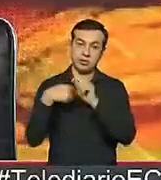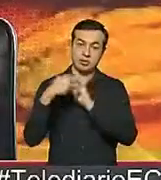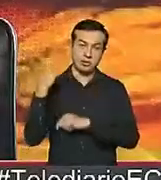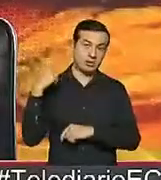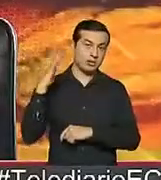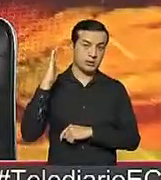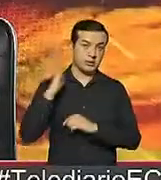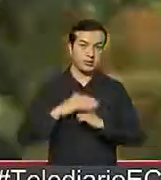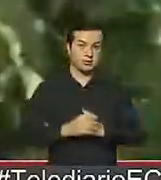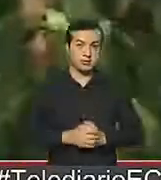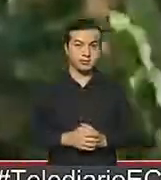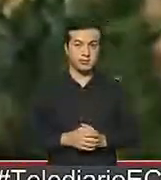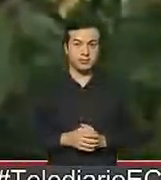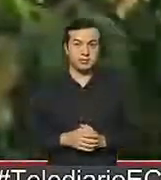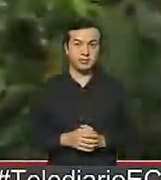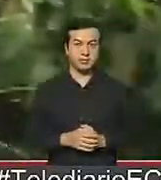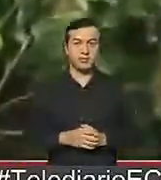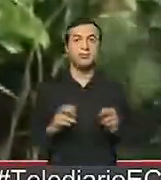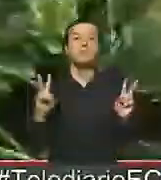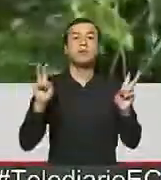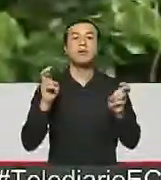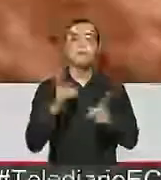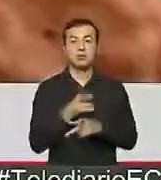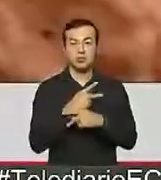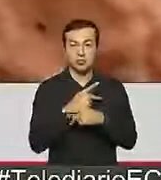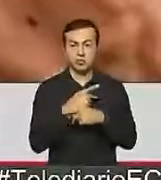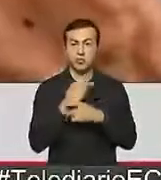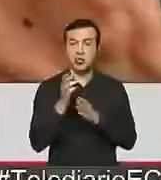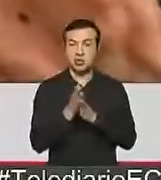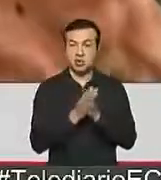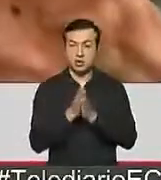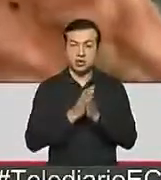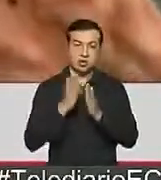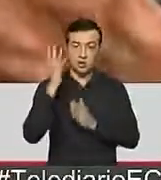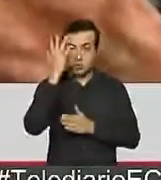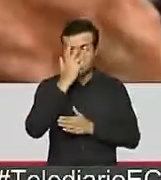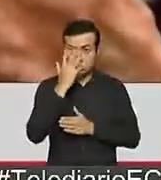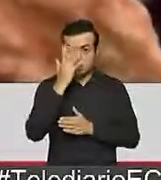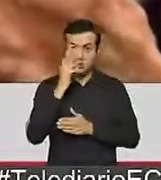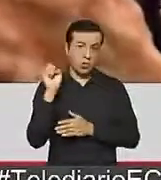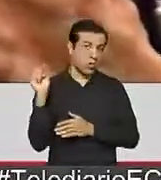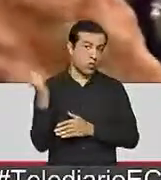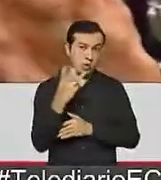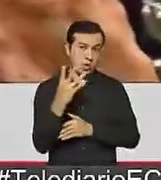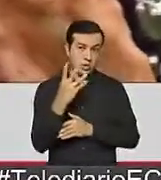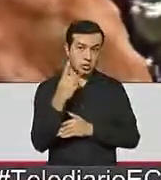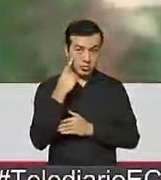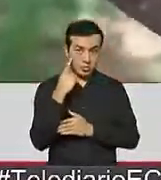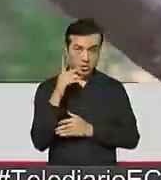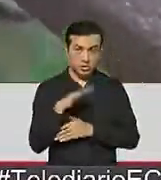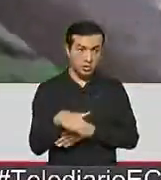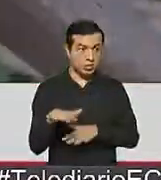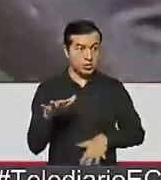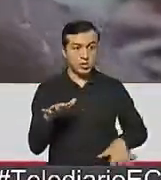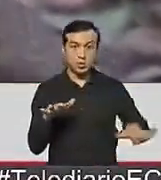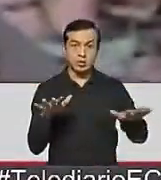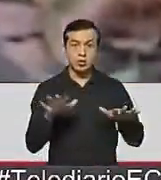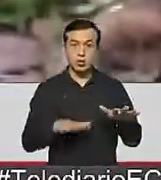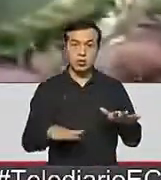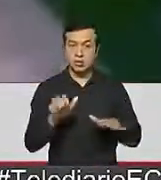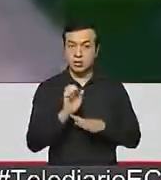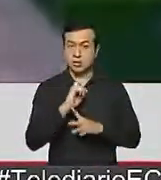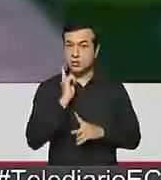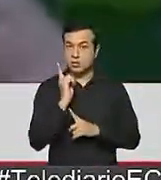mercados. En materia de producción cacaotera, Esmeraldas ocupa el cuarto lugar en superficie sembrada a nivel